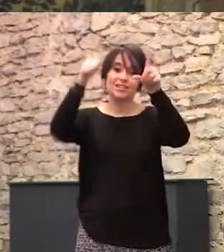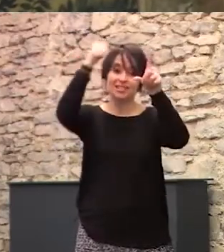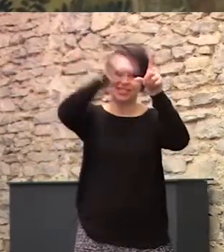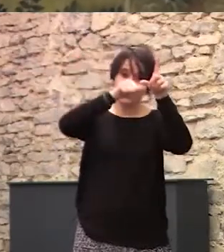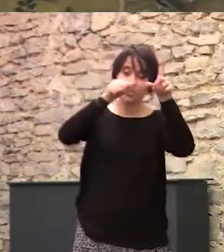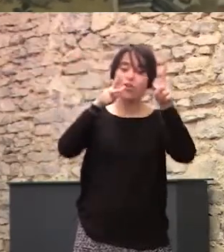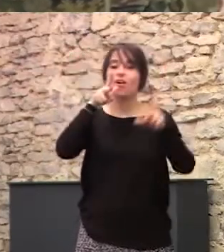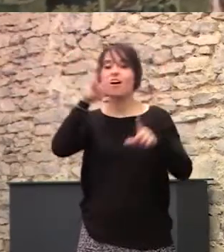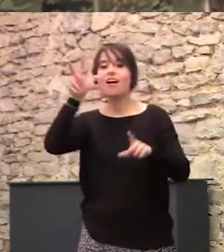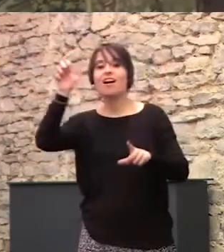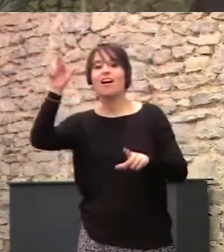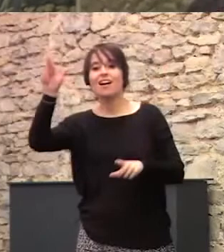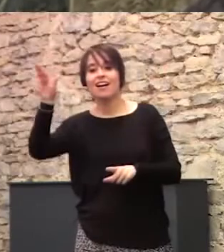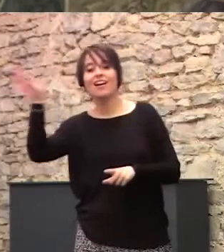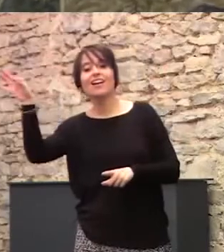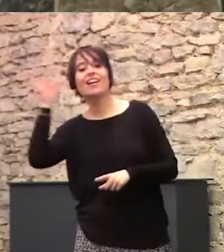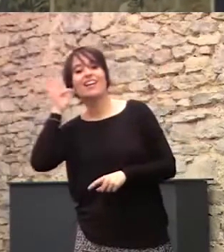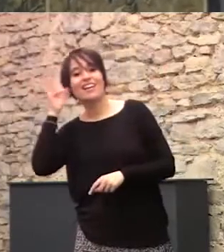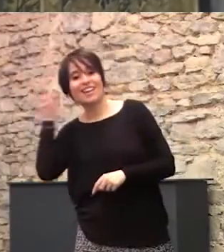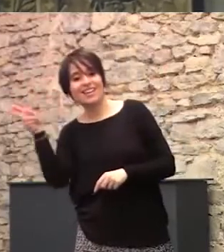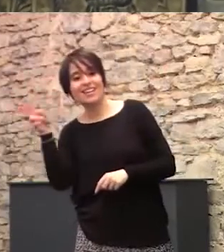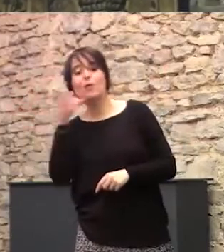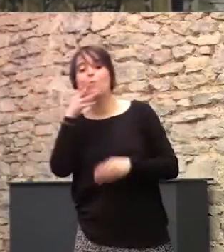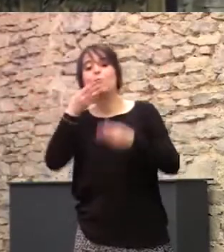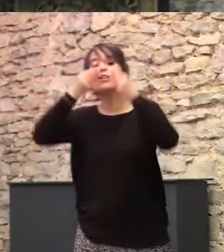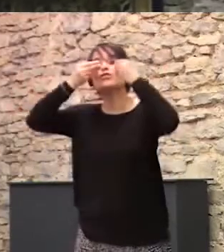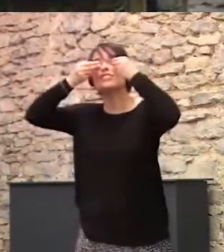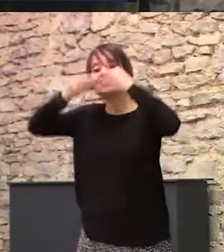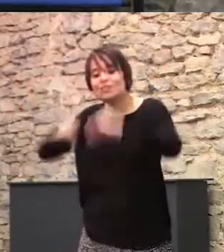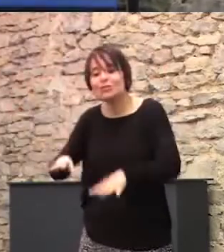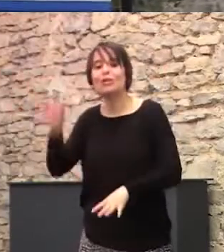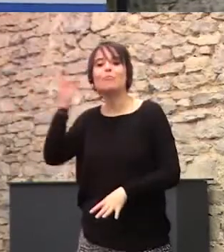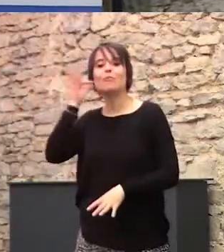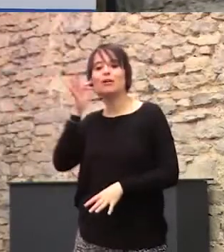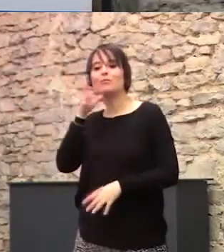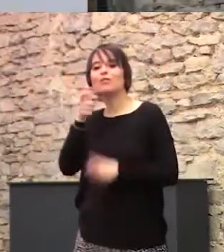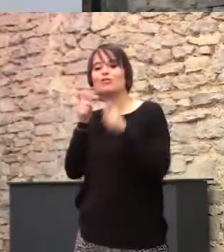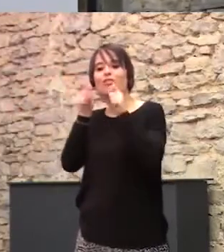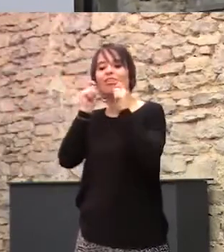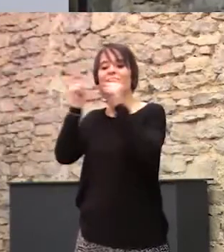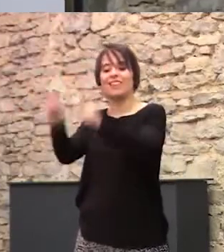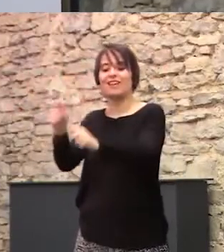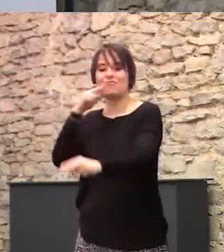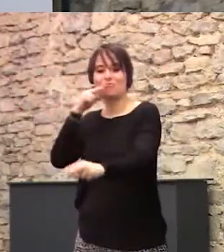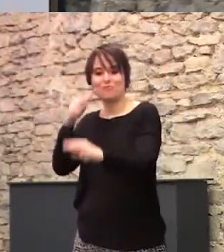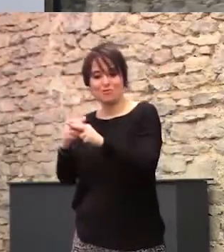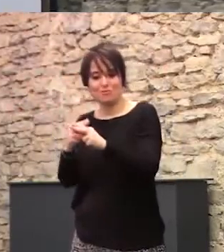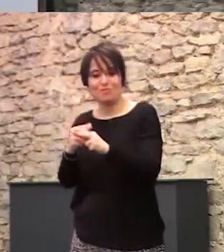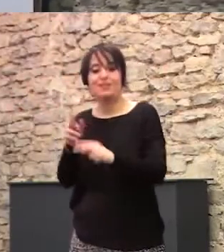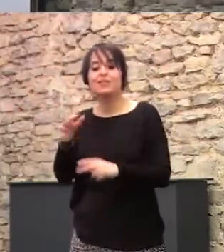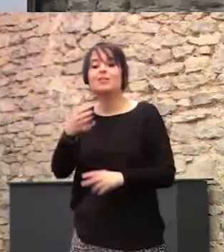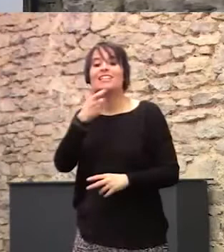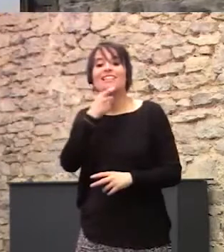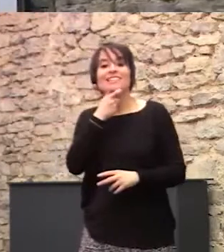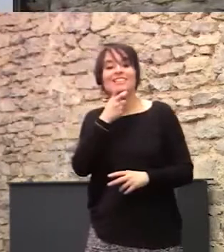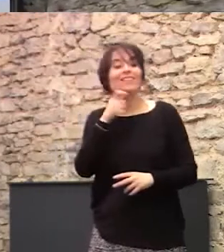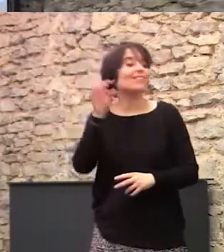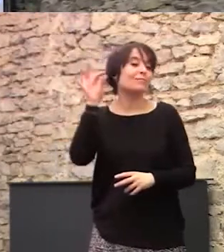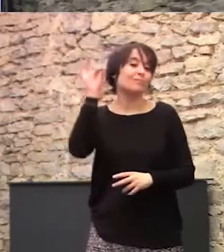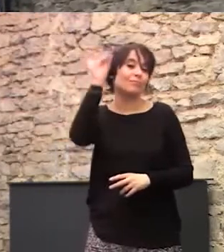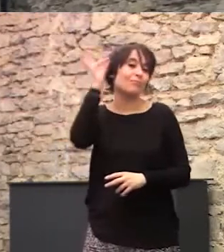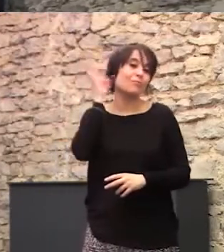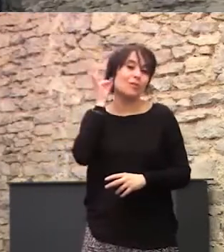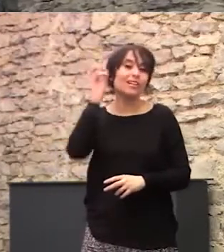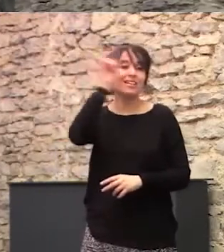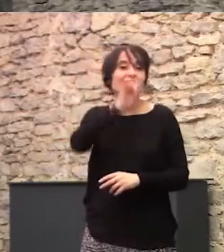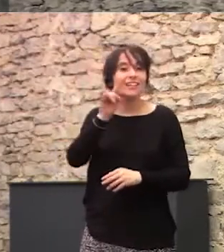ellas hablan de la historia de las mujeres, por eso la llaman her story. Cómo las mujeres negras van a construir su propia historia, una historia